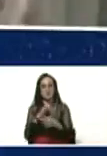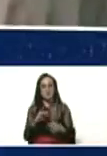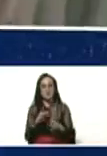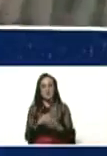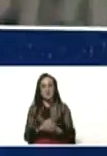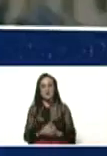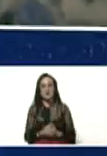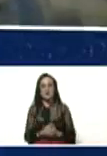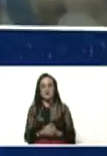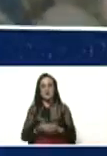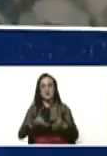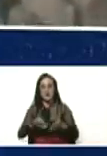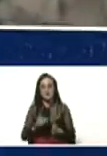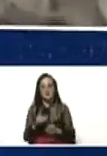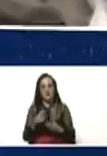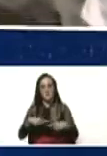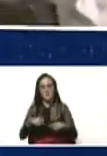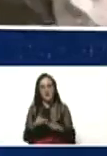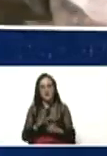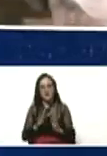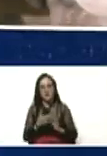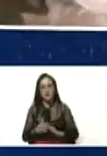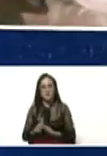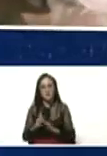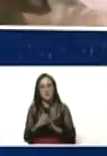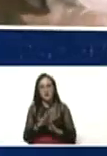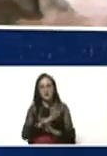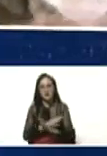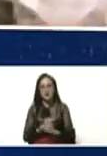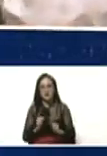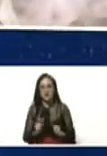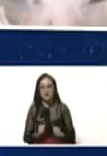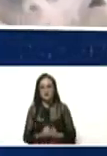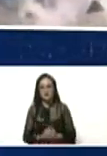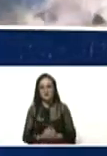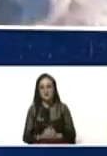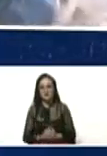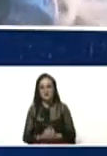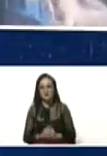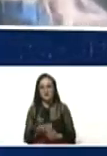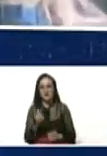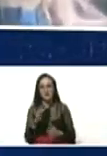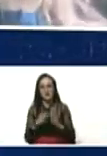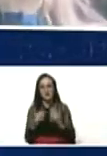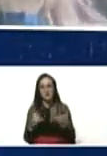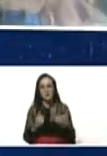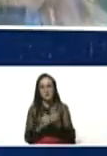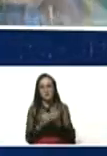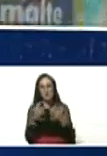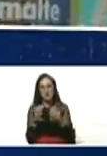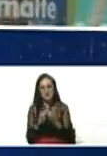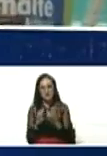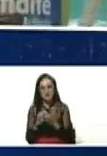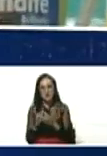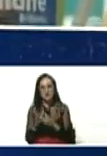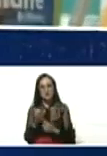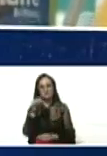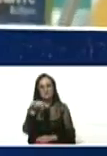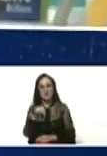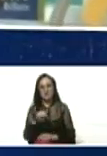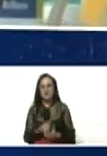nace desde los espacios de la Comuna del Panal 2021, se ha fortalecido y cuenta con todo el apoyo de las organizaciones que hacen vida en el